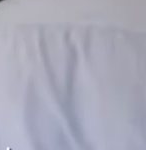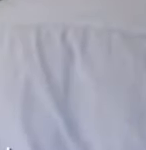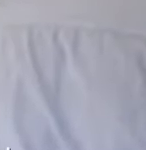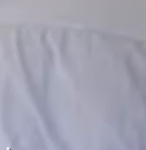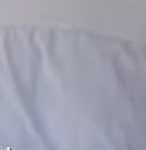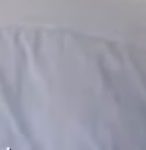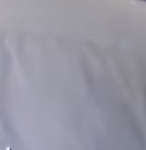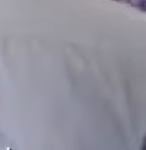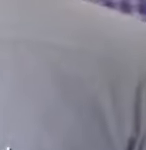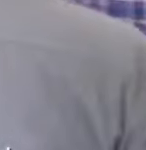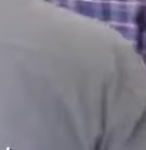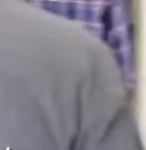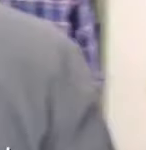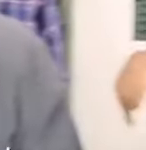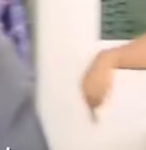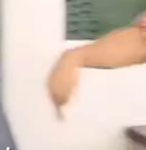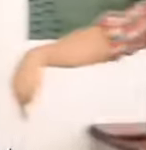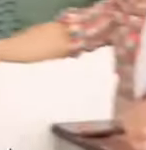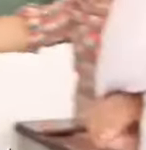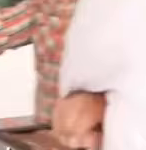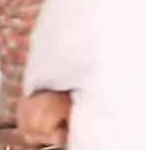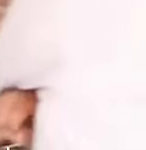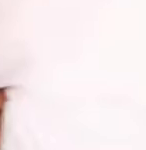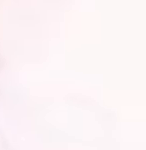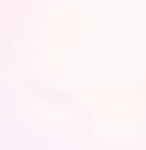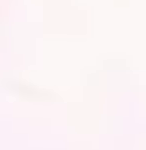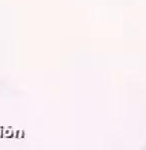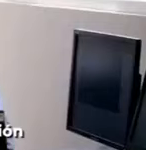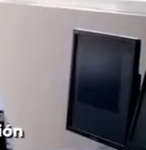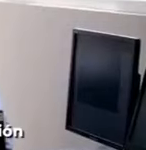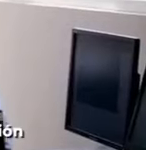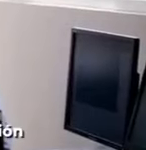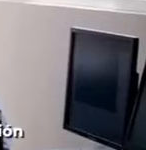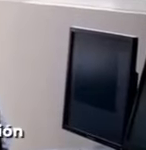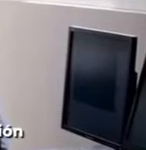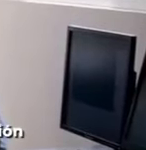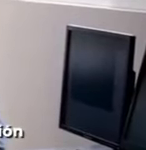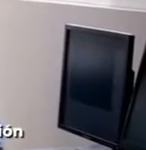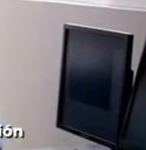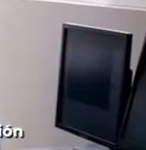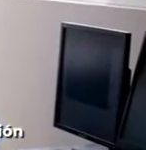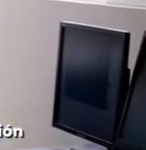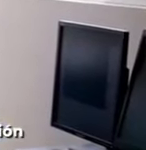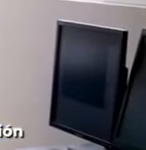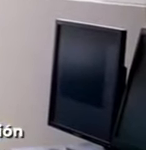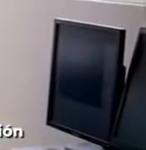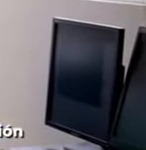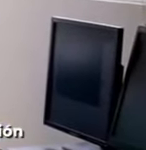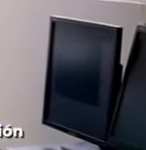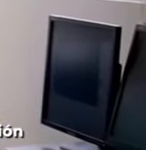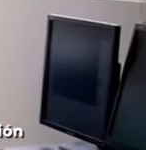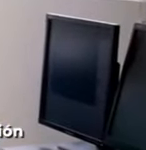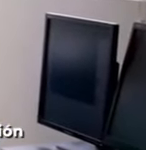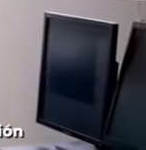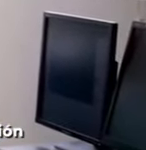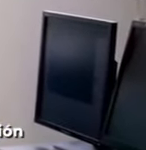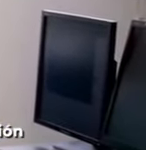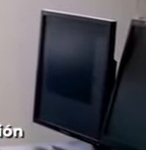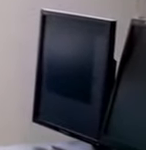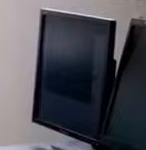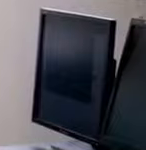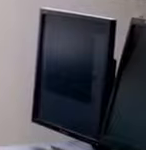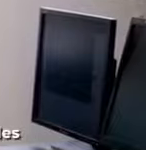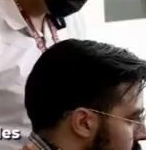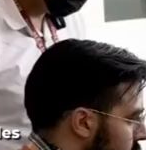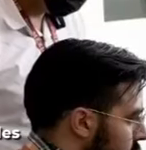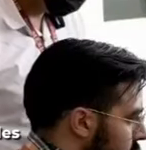sector salud y de la Secretaría de la Defensa Nacional aportaron su experiencia para la realización de un examen científico pedagógico